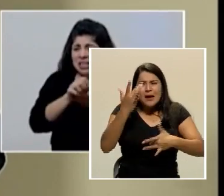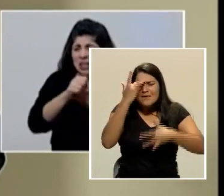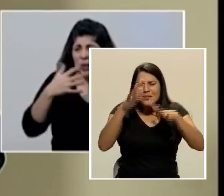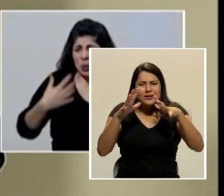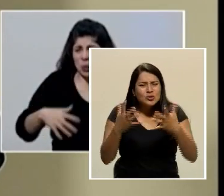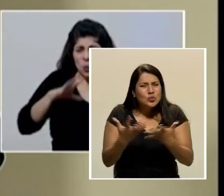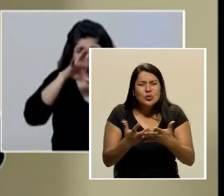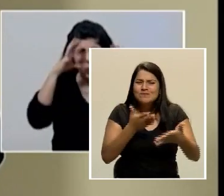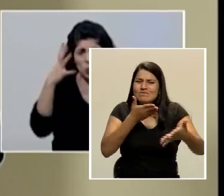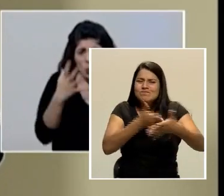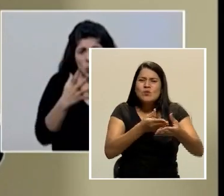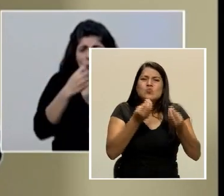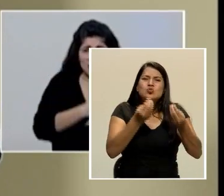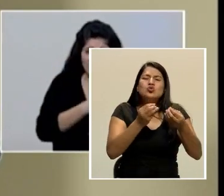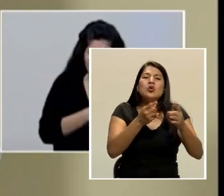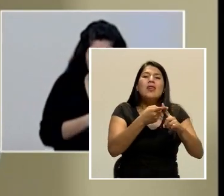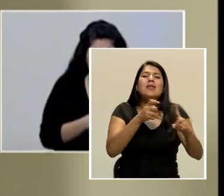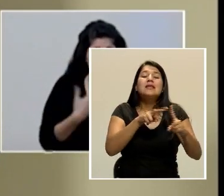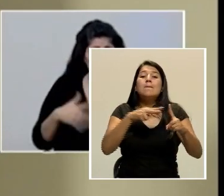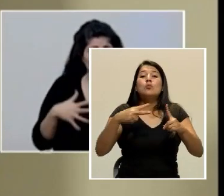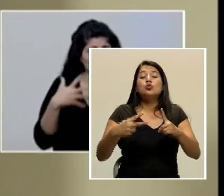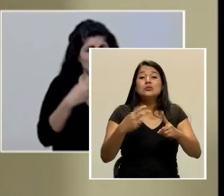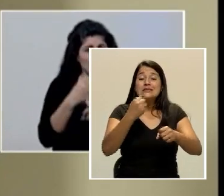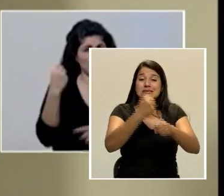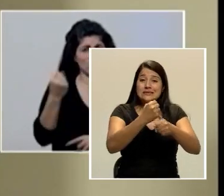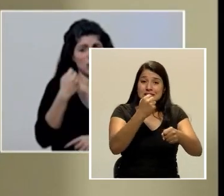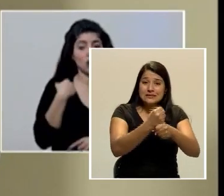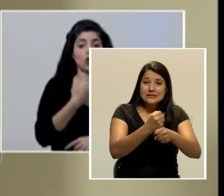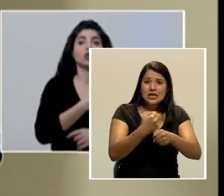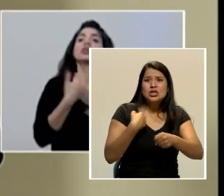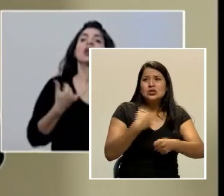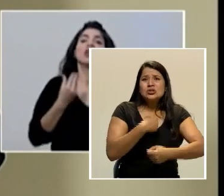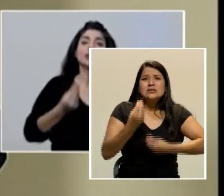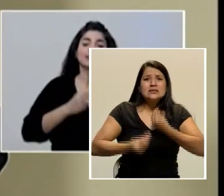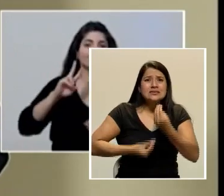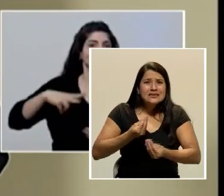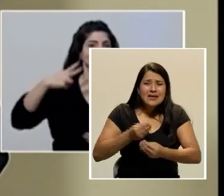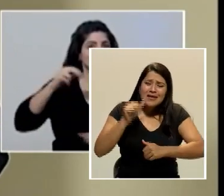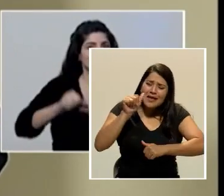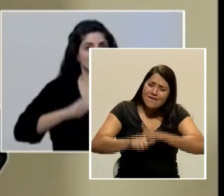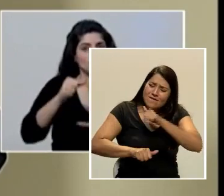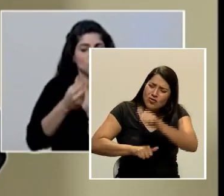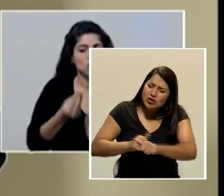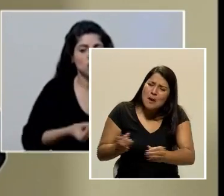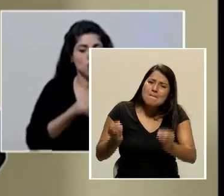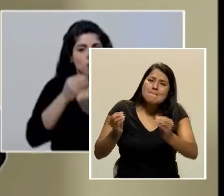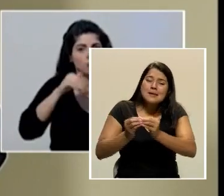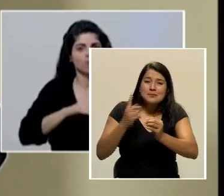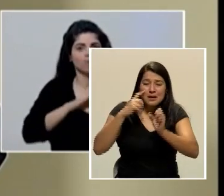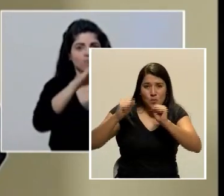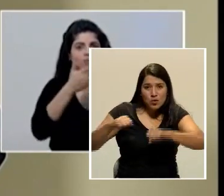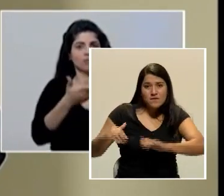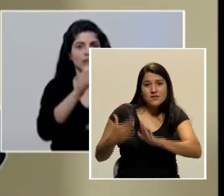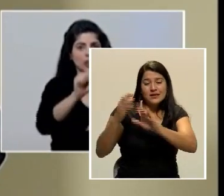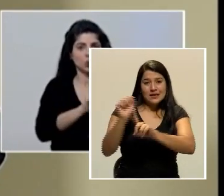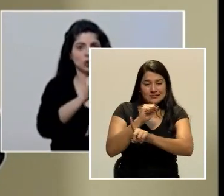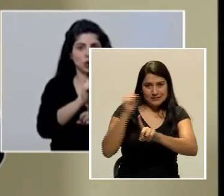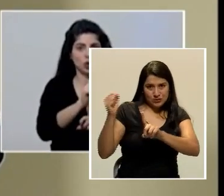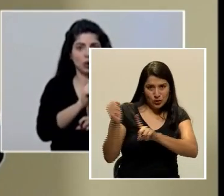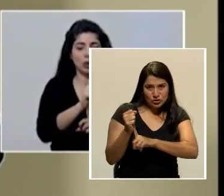hogares costarricenses. Este fenómeno lo hemos visto también en otros países alrededor del mundo.